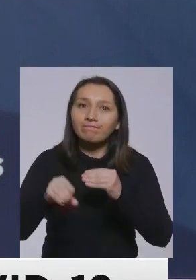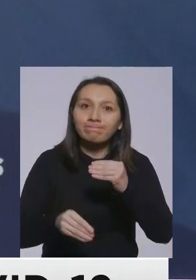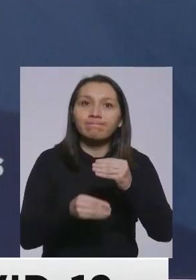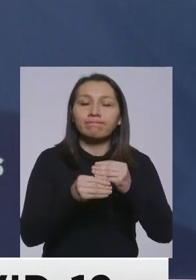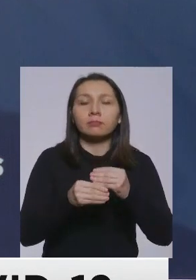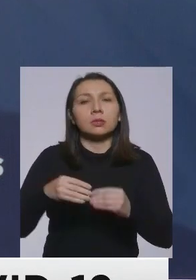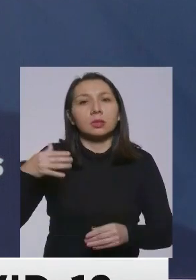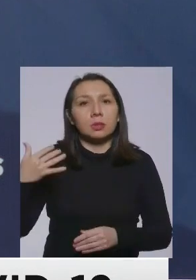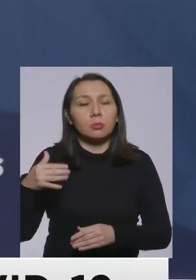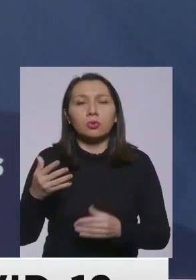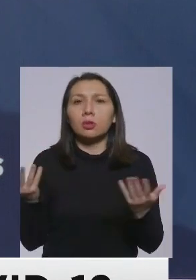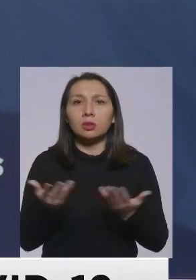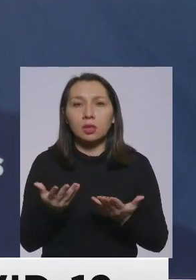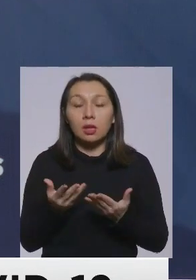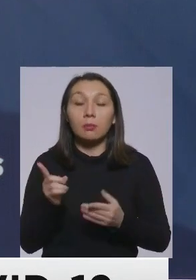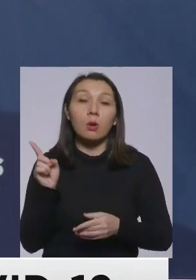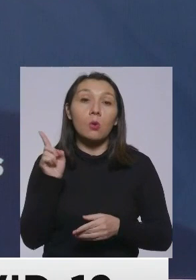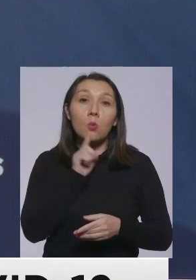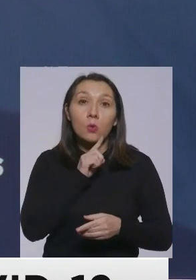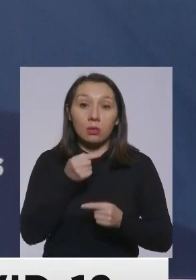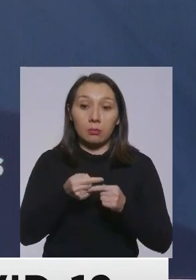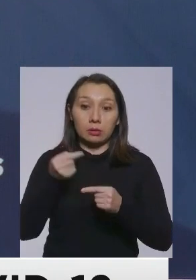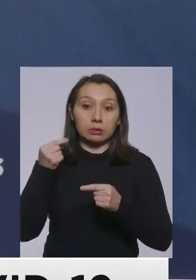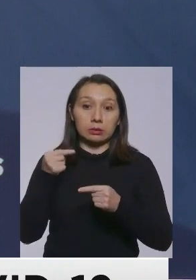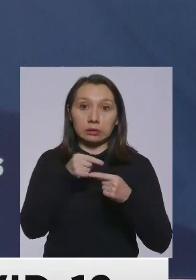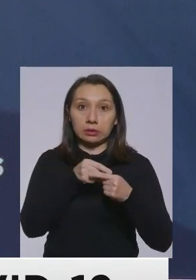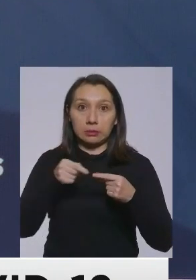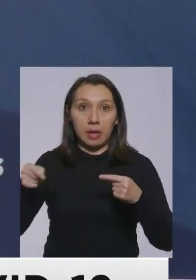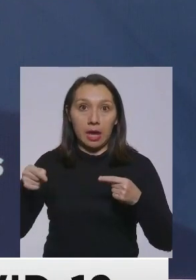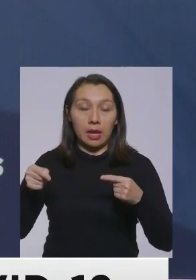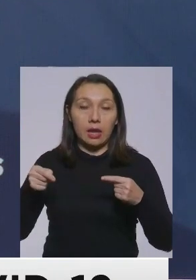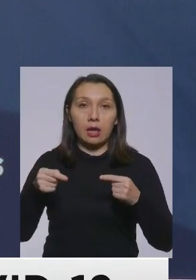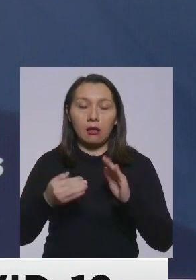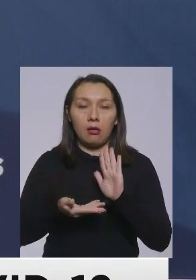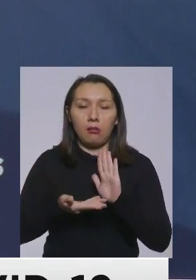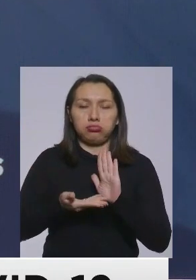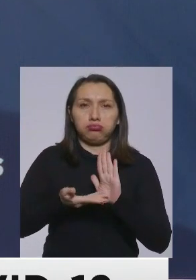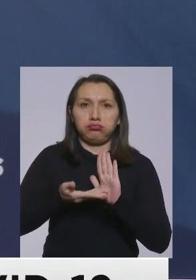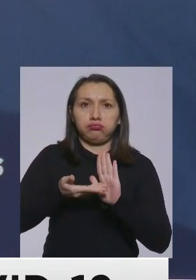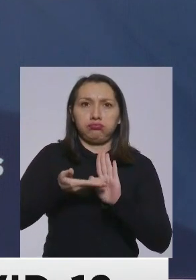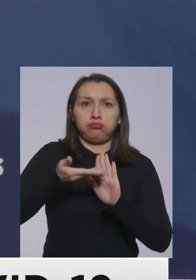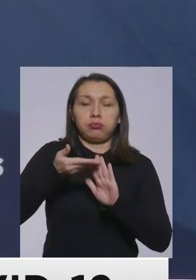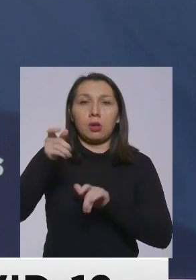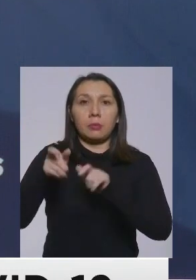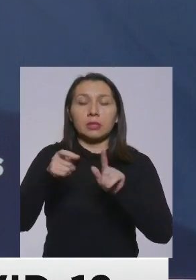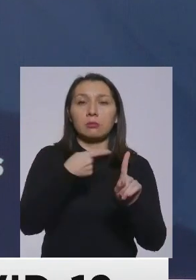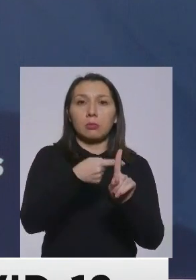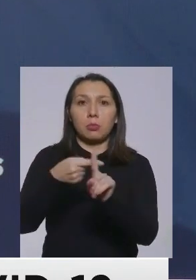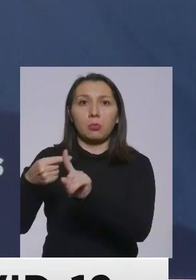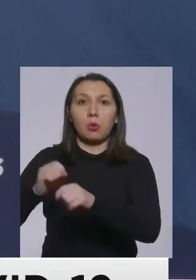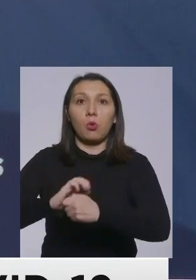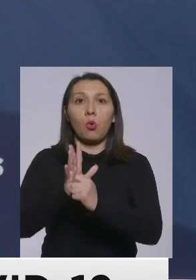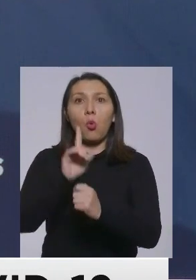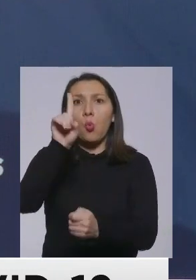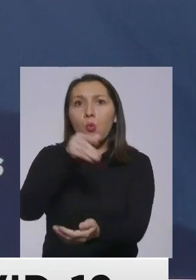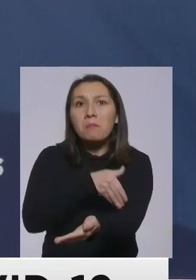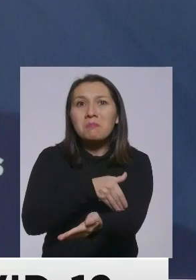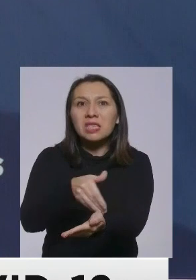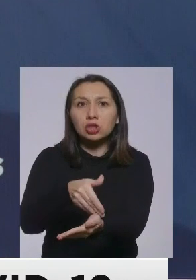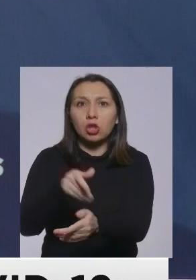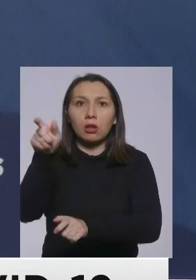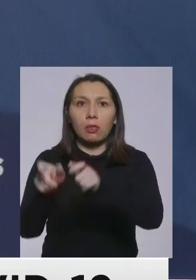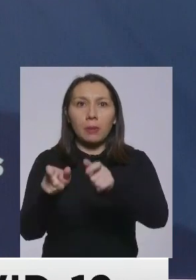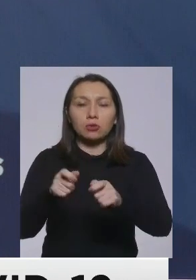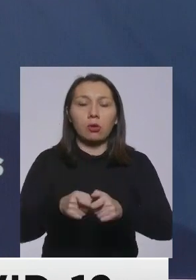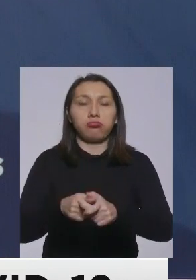esencial en la última semana han aumentado los pacientes positivos en un millón de